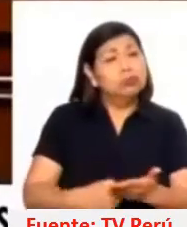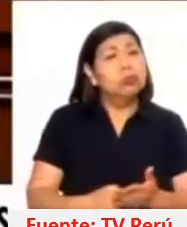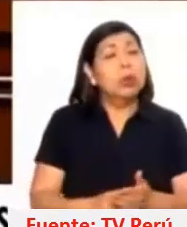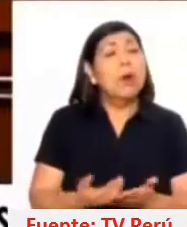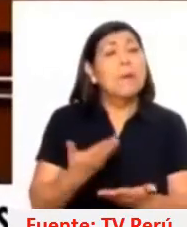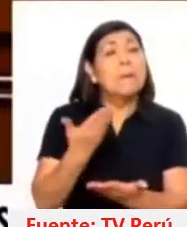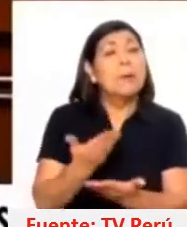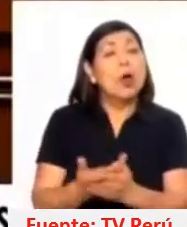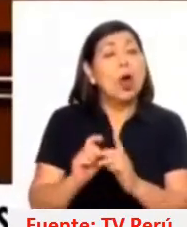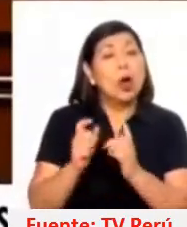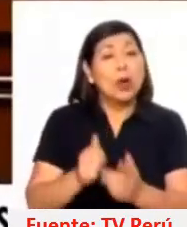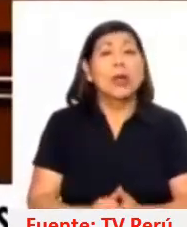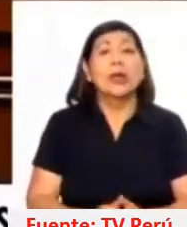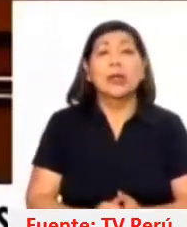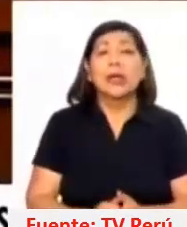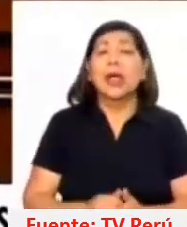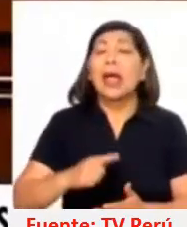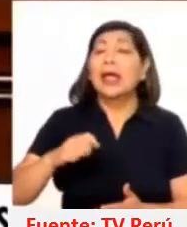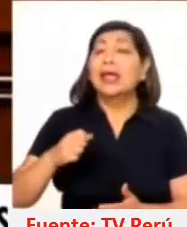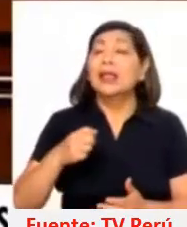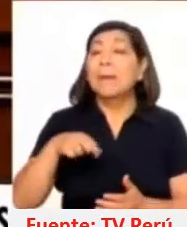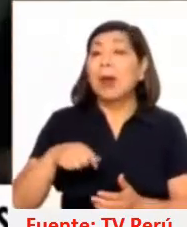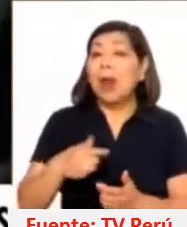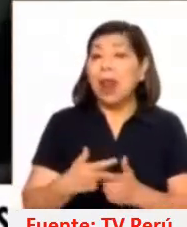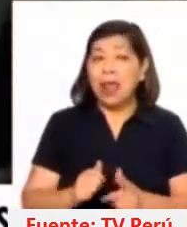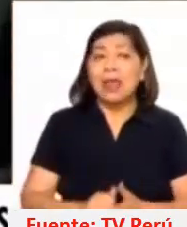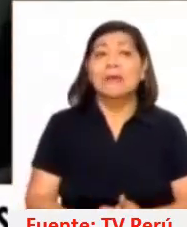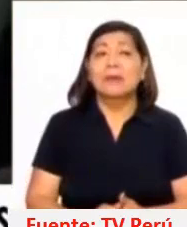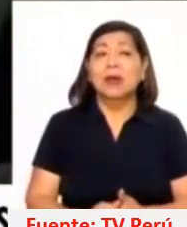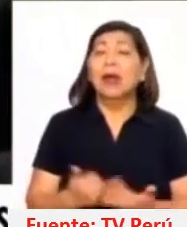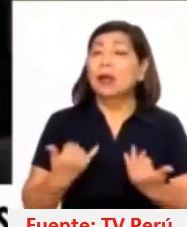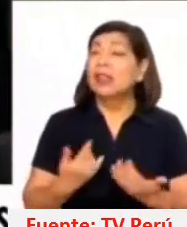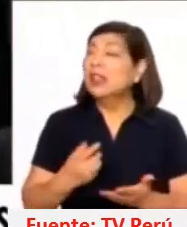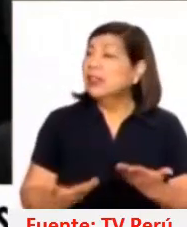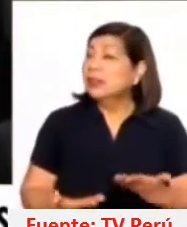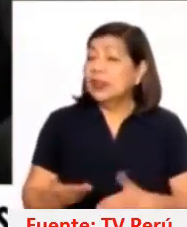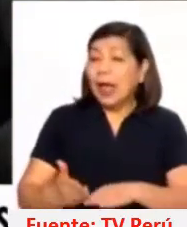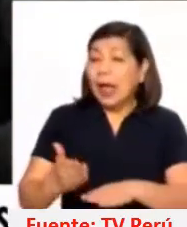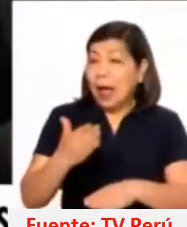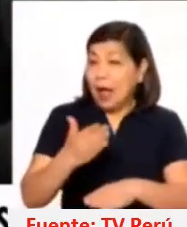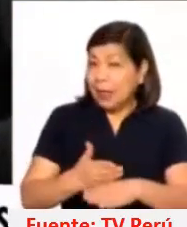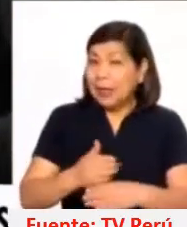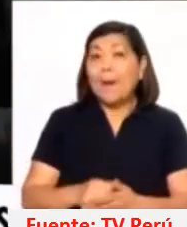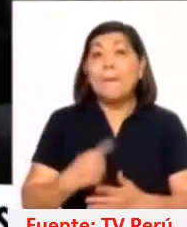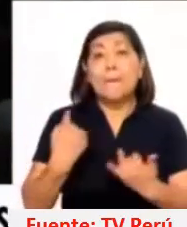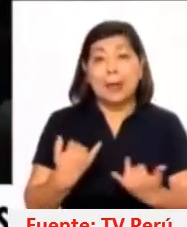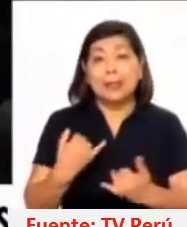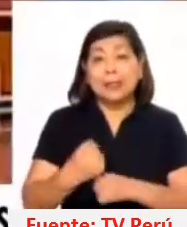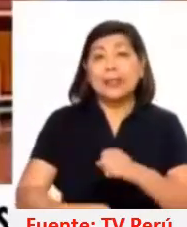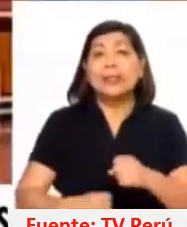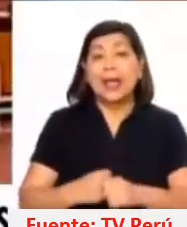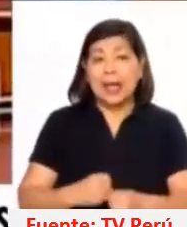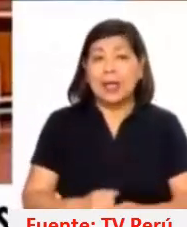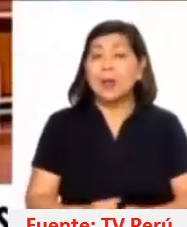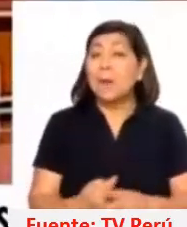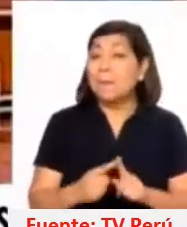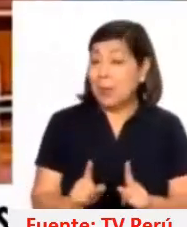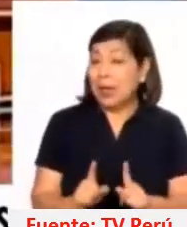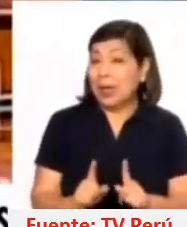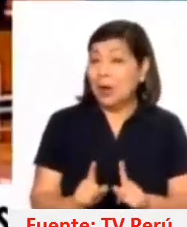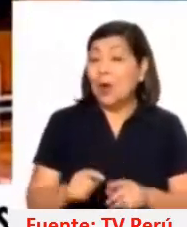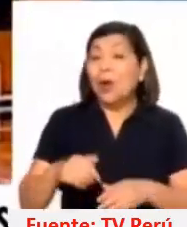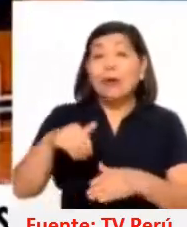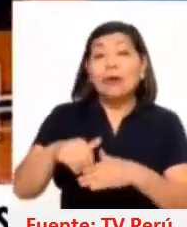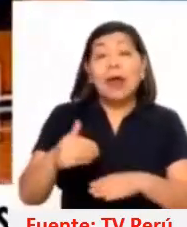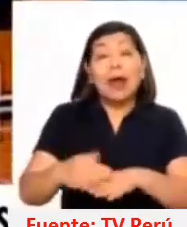la propuesta del congresista Jaime Quito de Perú Libre. Este plantea adelanto de elecciones para este año, pero con un